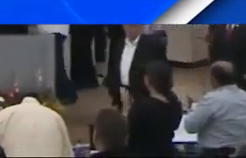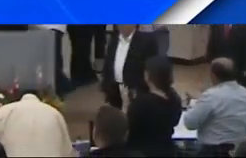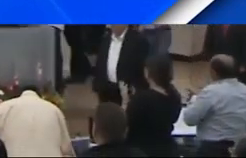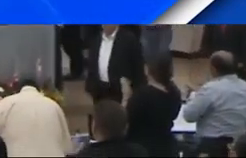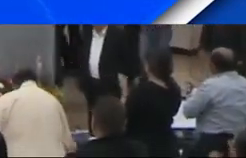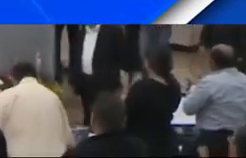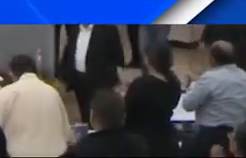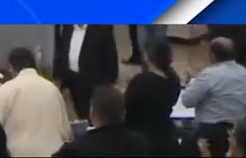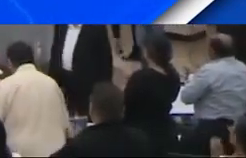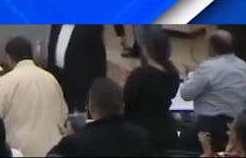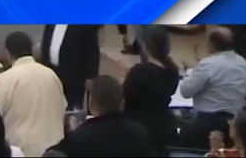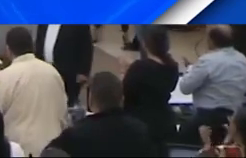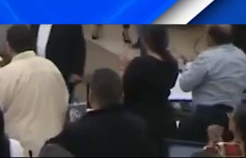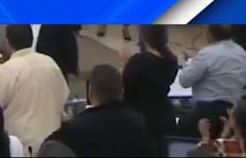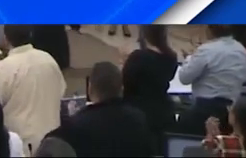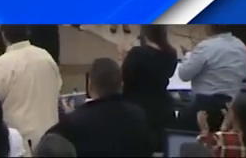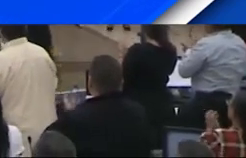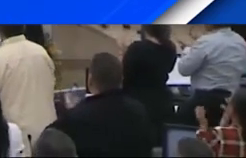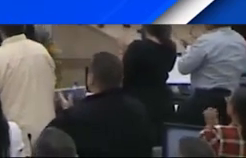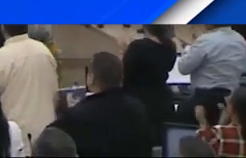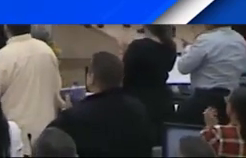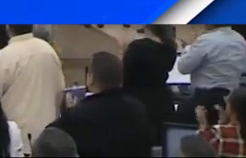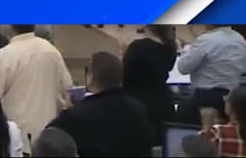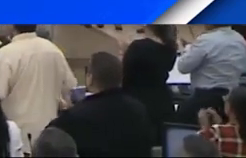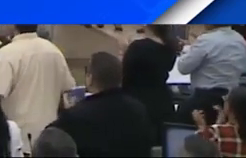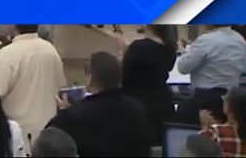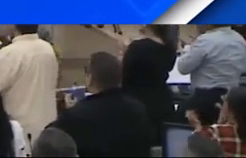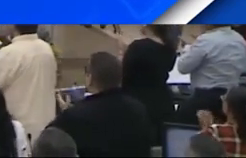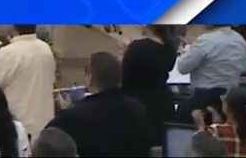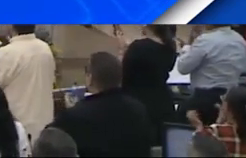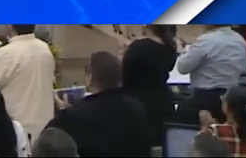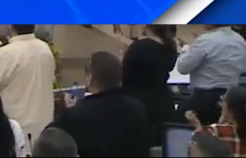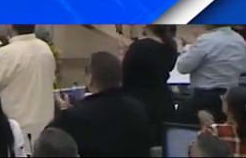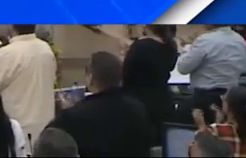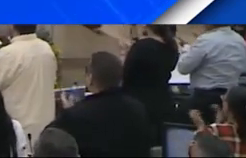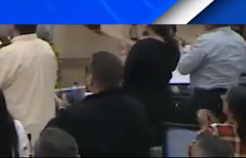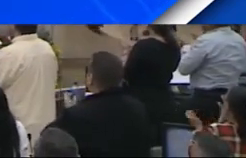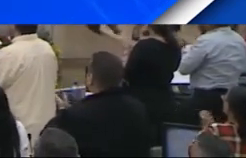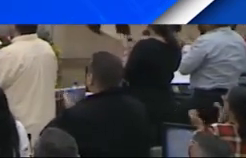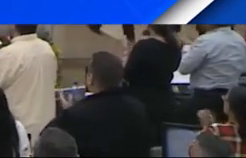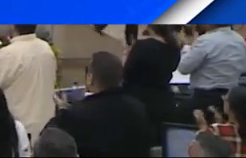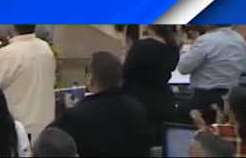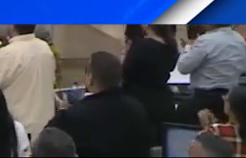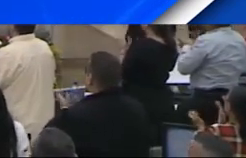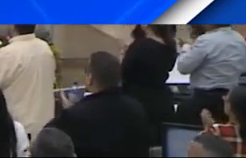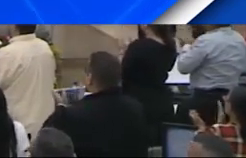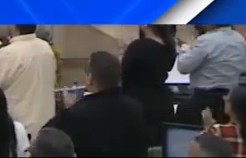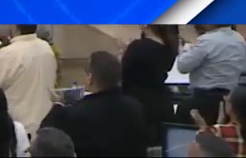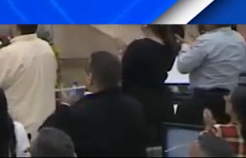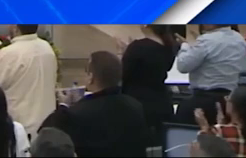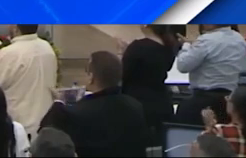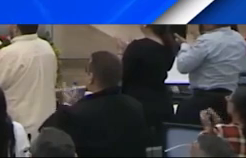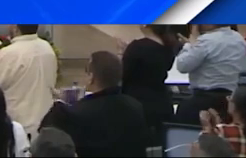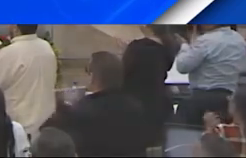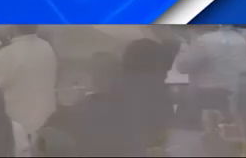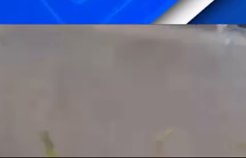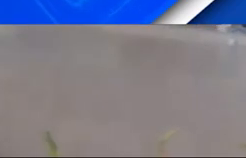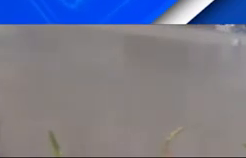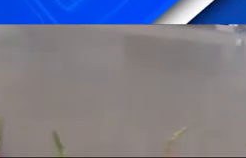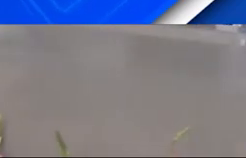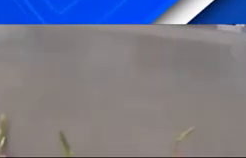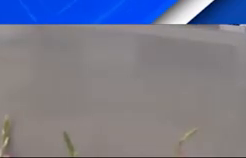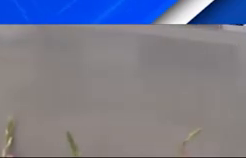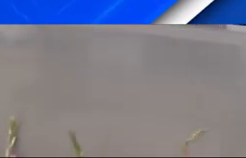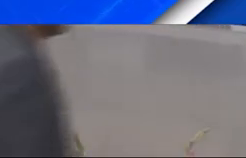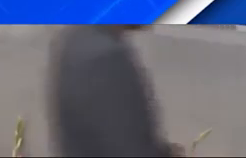Nacional. Fue recibido por el presidente de la Asamblea Nacional, Gustavo Porra, y demás miembros de la Junta